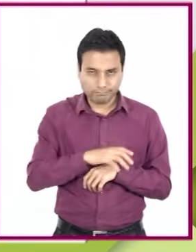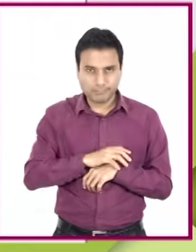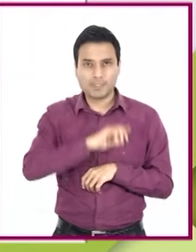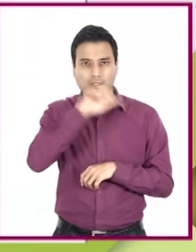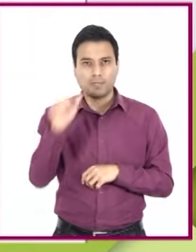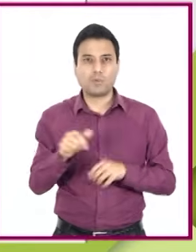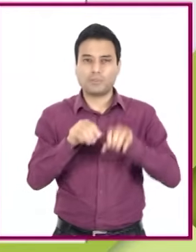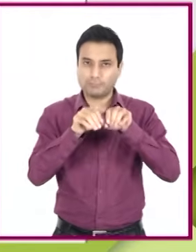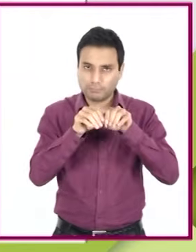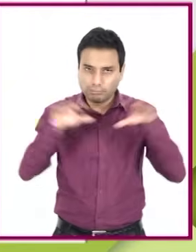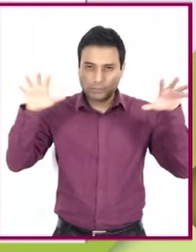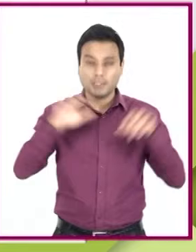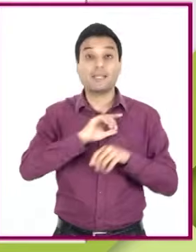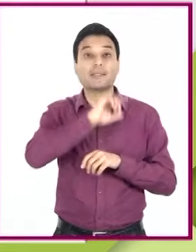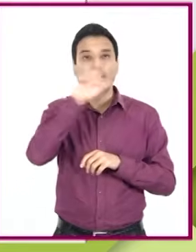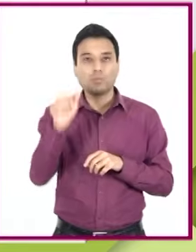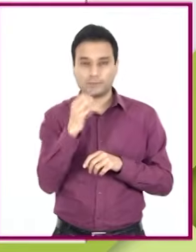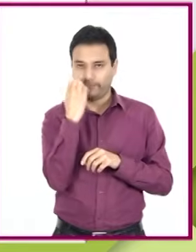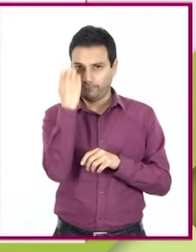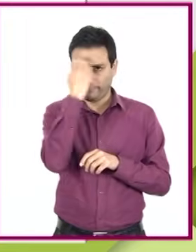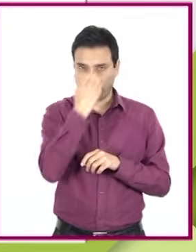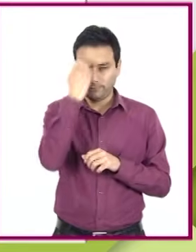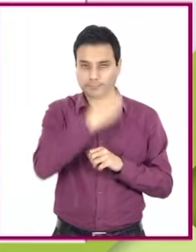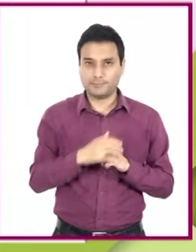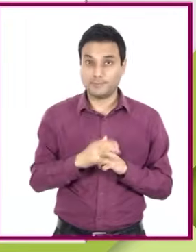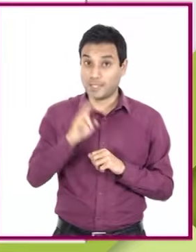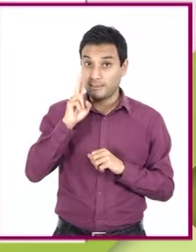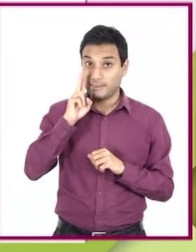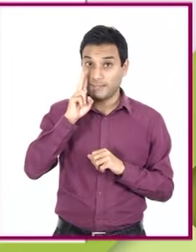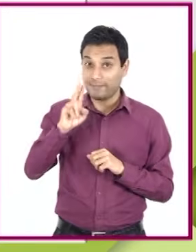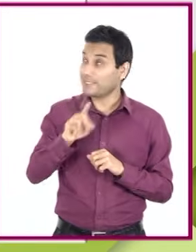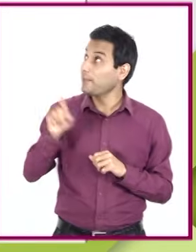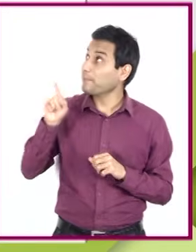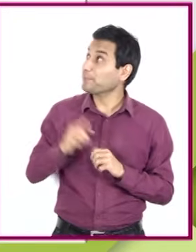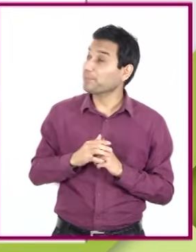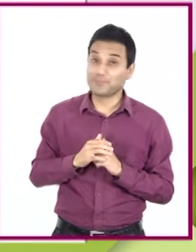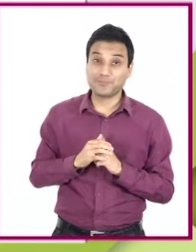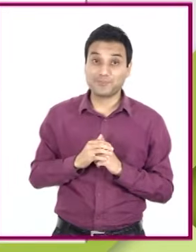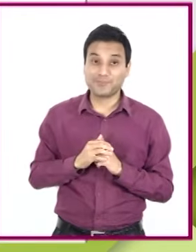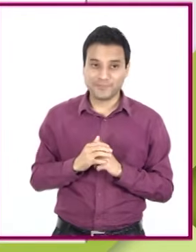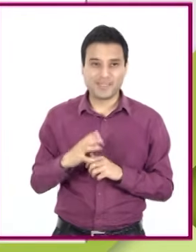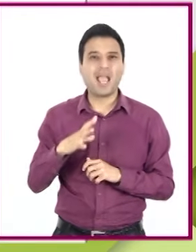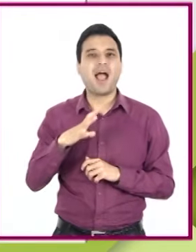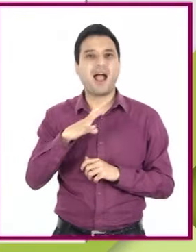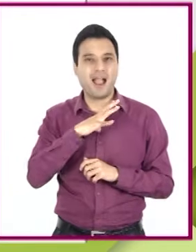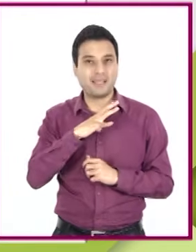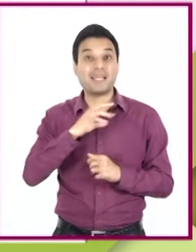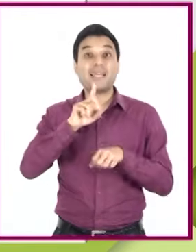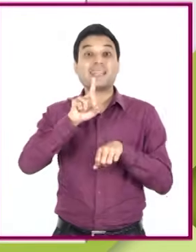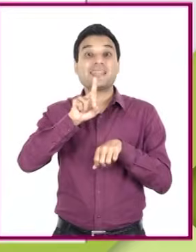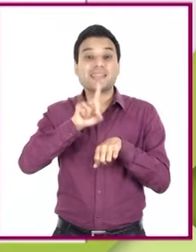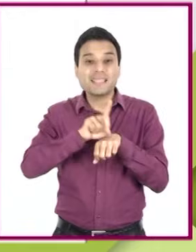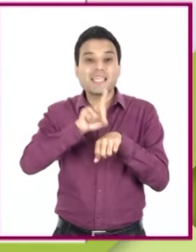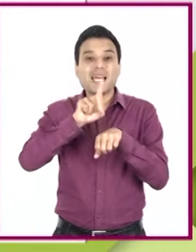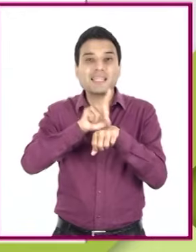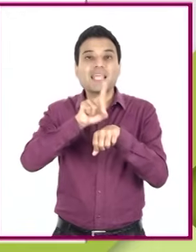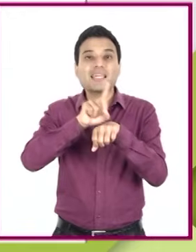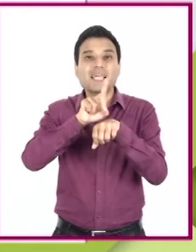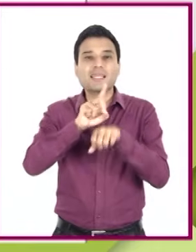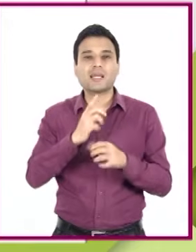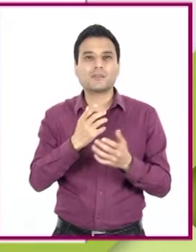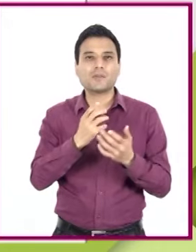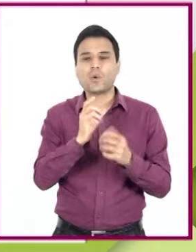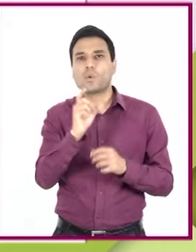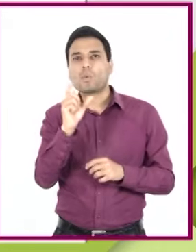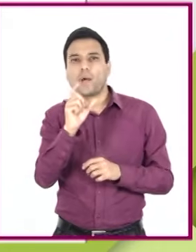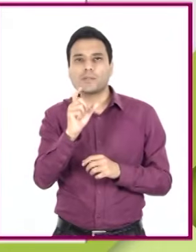y hacer una evaluación. Si observan en las columnas de la tabla, se determinaron los días que tardará nuestro acompañante